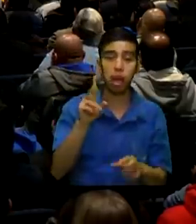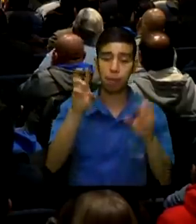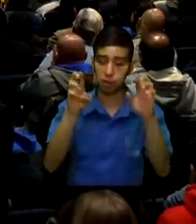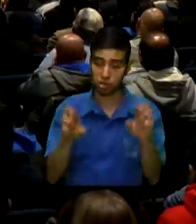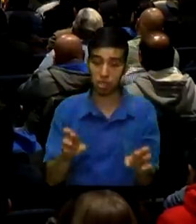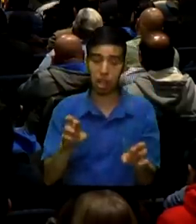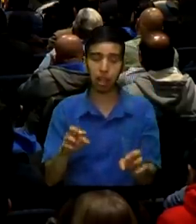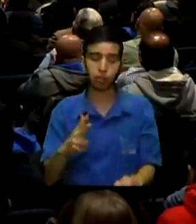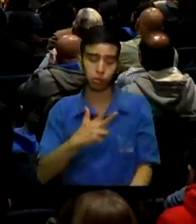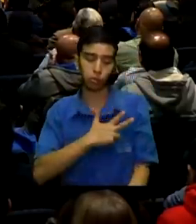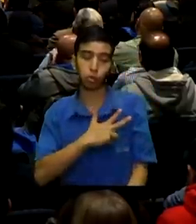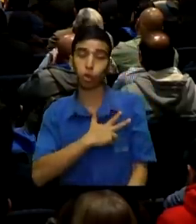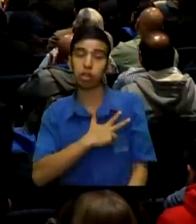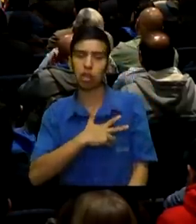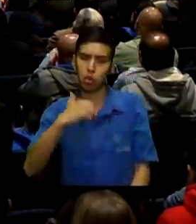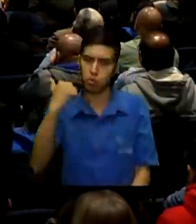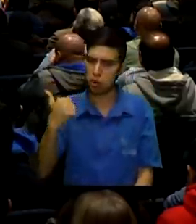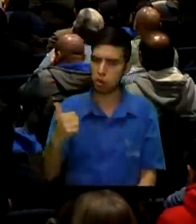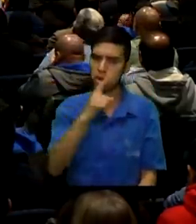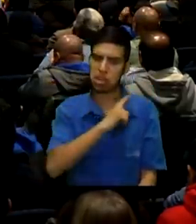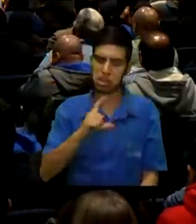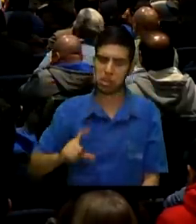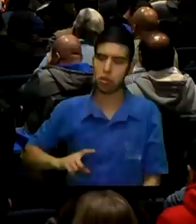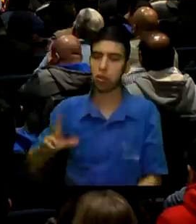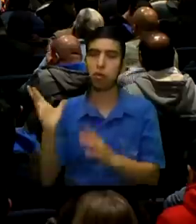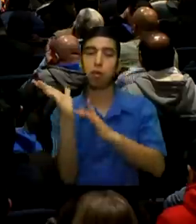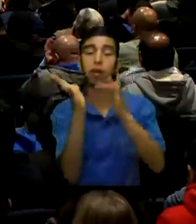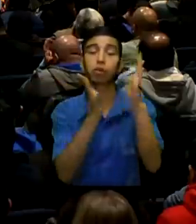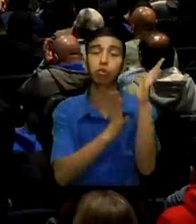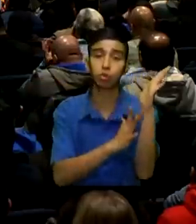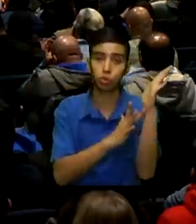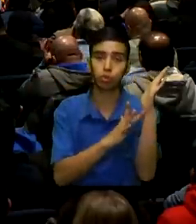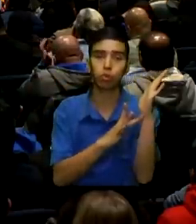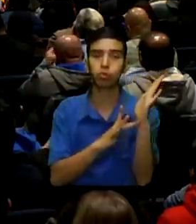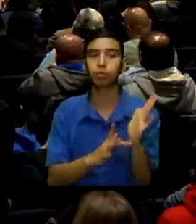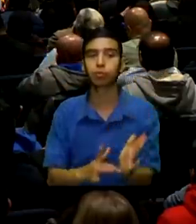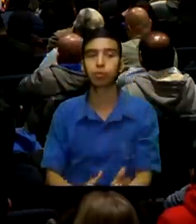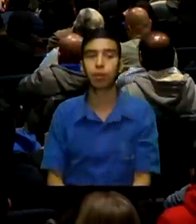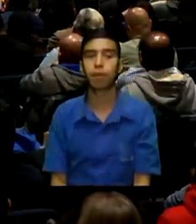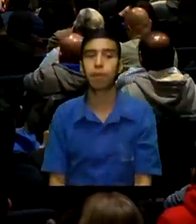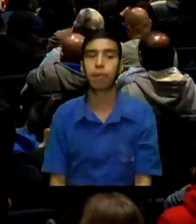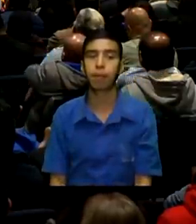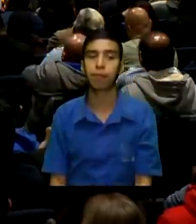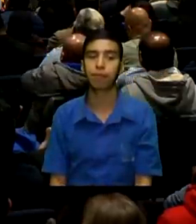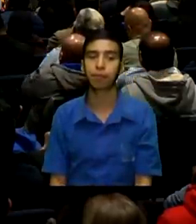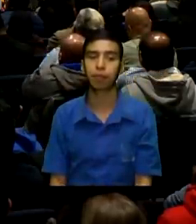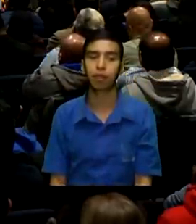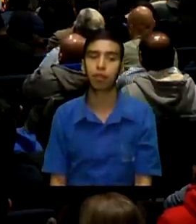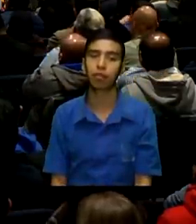va en contra de los pensamientos humanos. ¿Por qué voy a sufrir? Ya pare de sufrir.